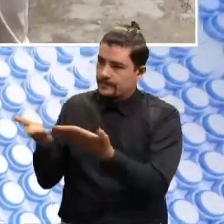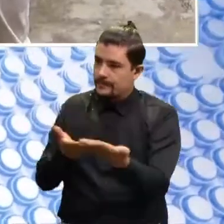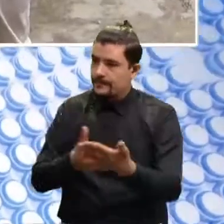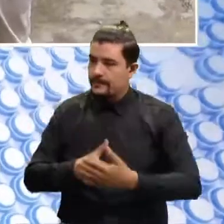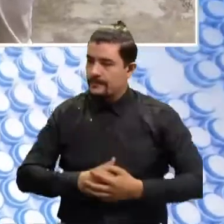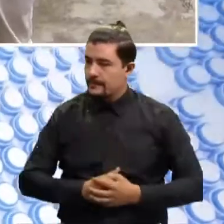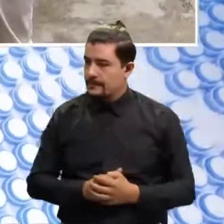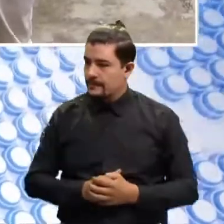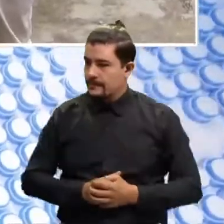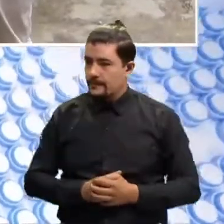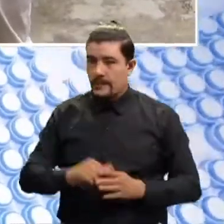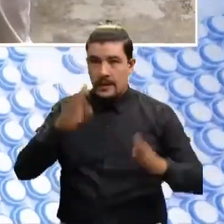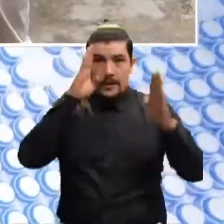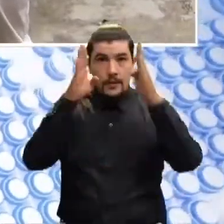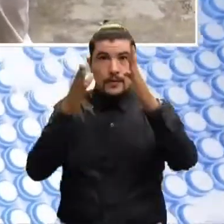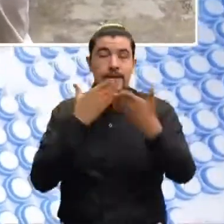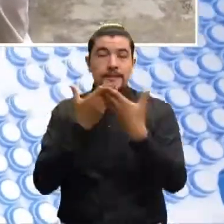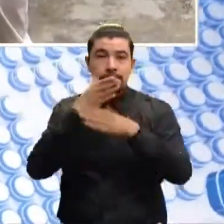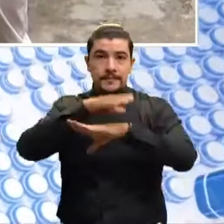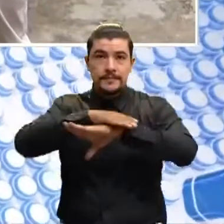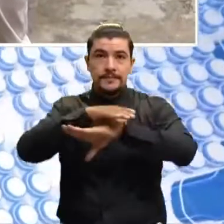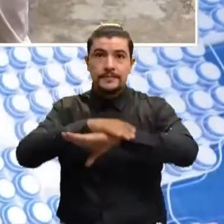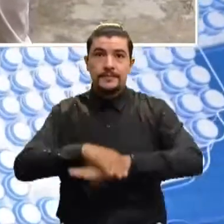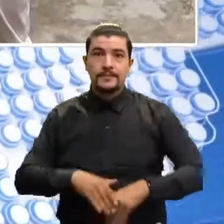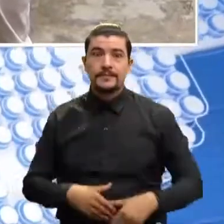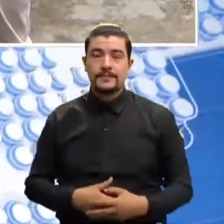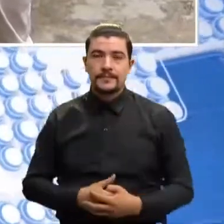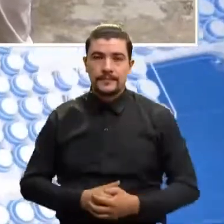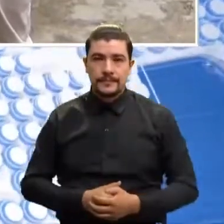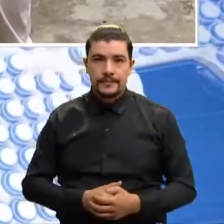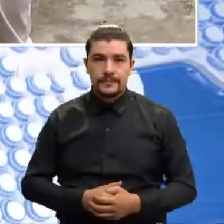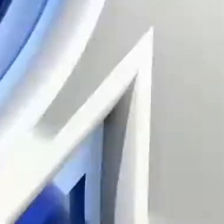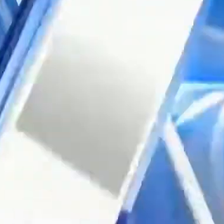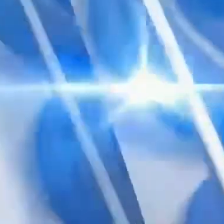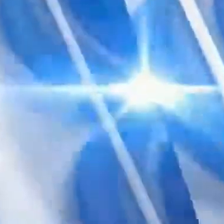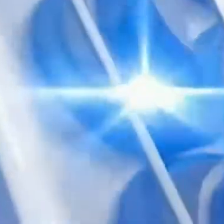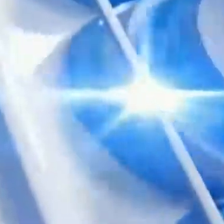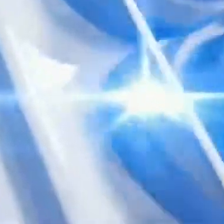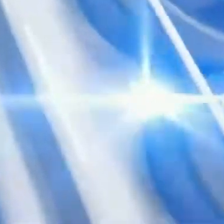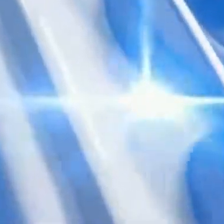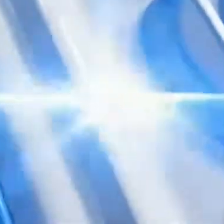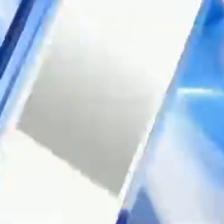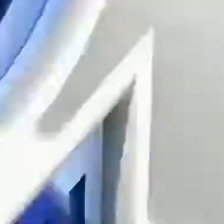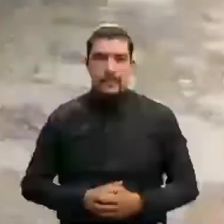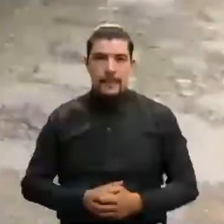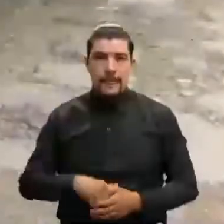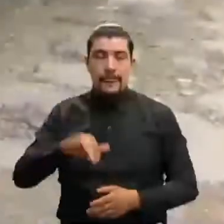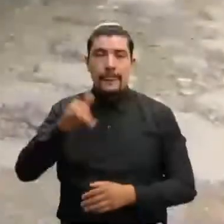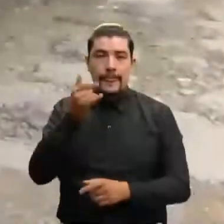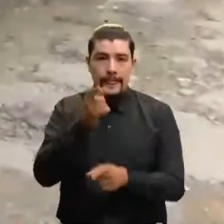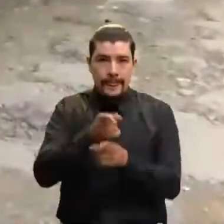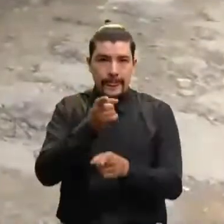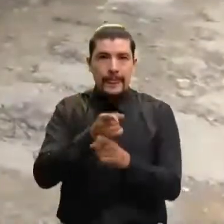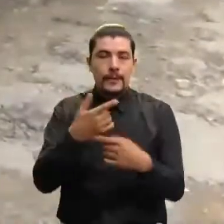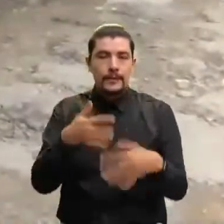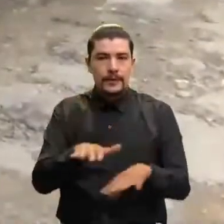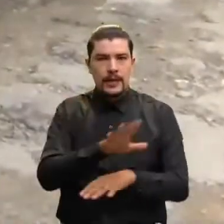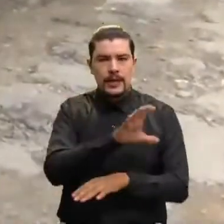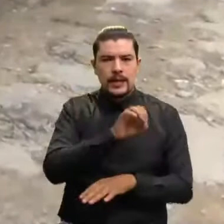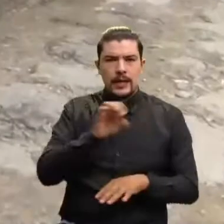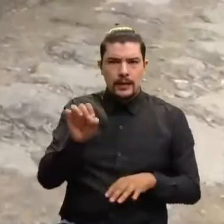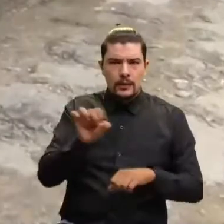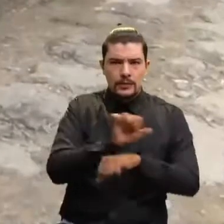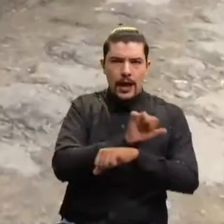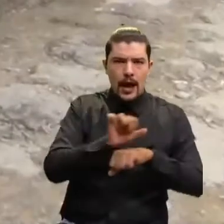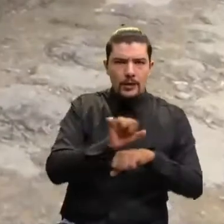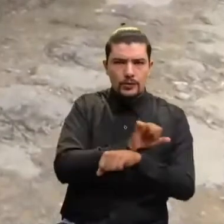Hola, compañeros y televidentes, ¿qué tal? Buena tarde. Pues sí, señor, son al menos 500 o 600 vehículos los que se encuentran